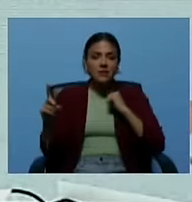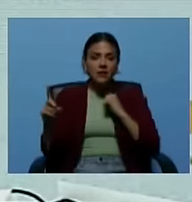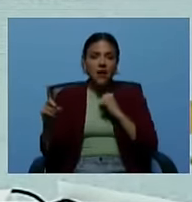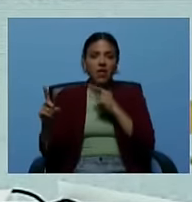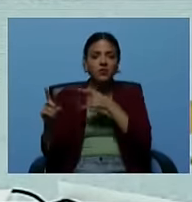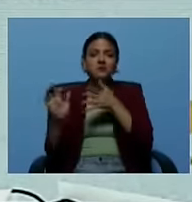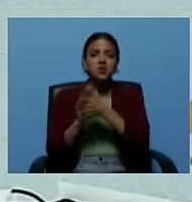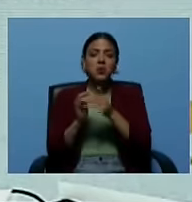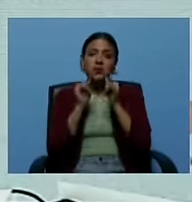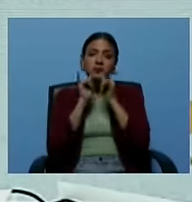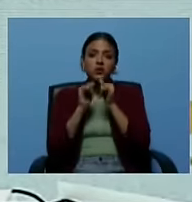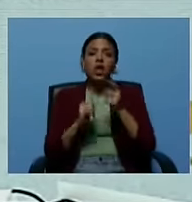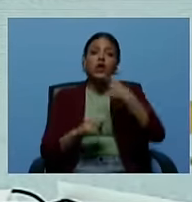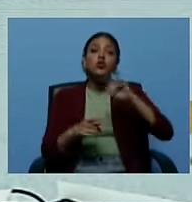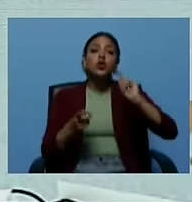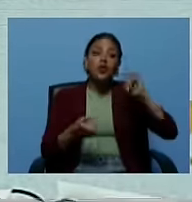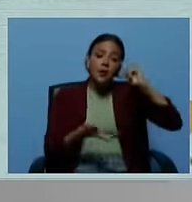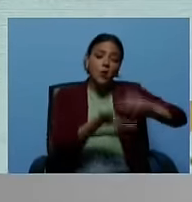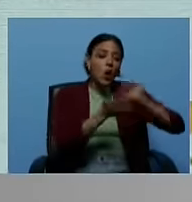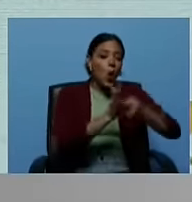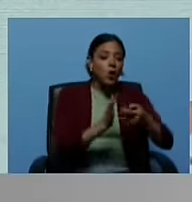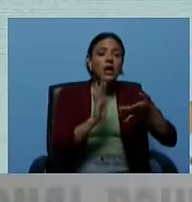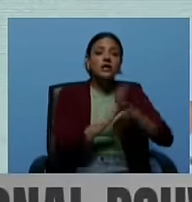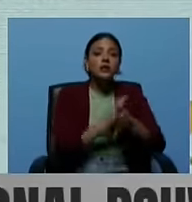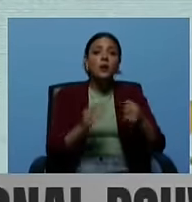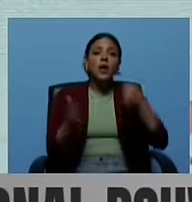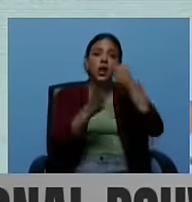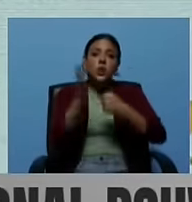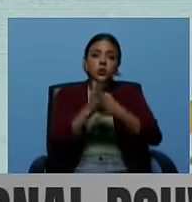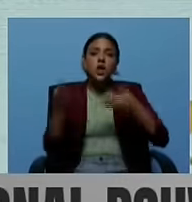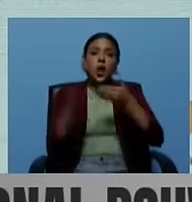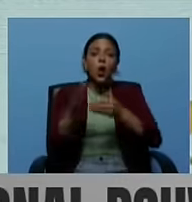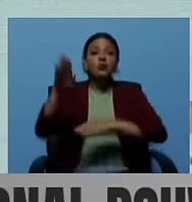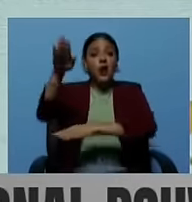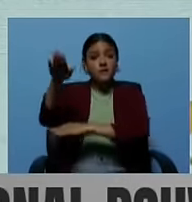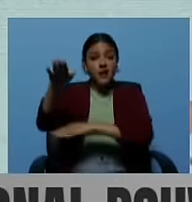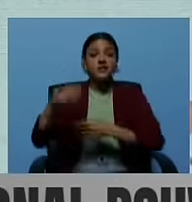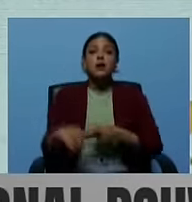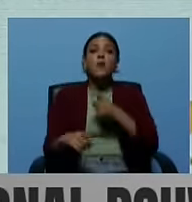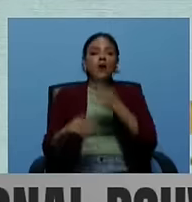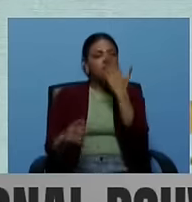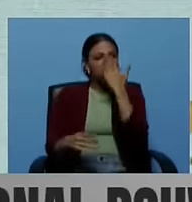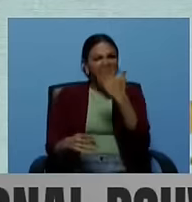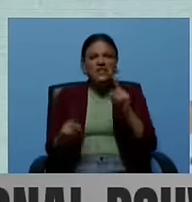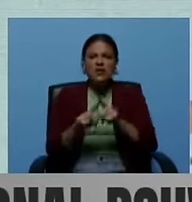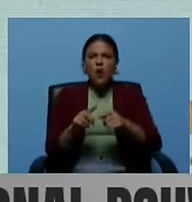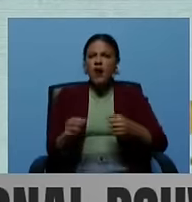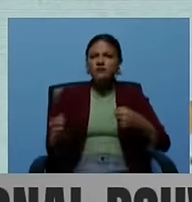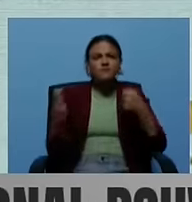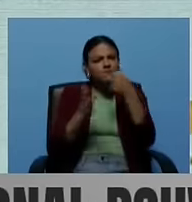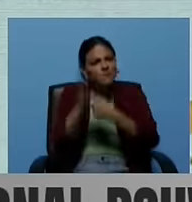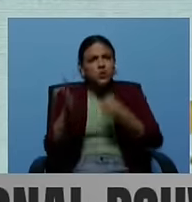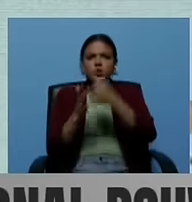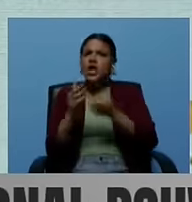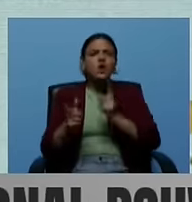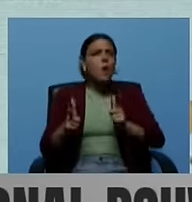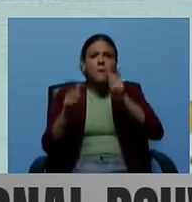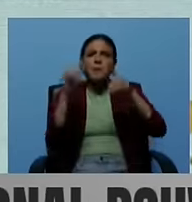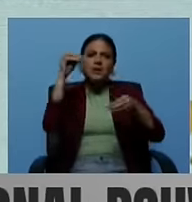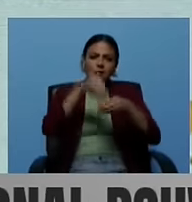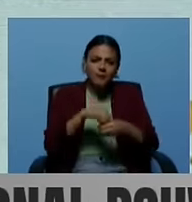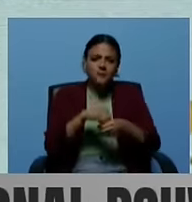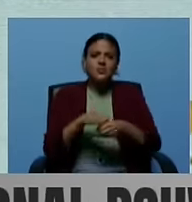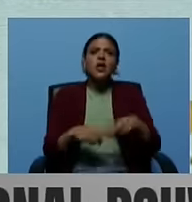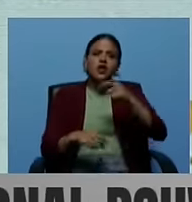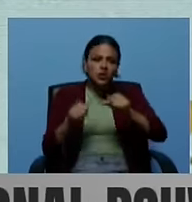Hay que organizarse para luchar contra el fascismo. Hacer un frente, un gran frente antifascista. Seguir trabajando, Pedro,